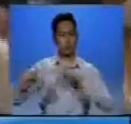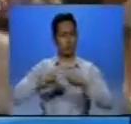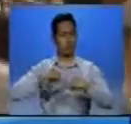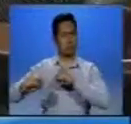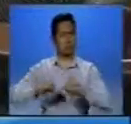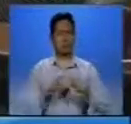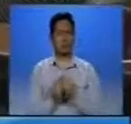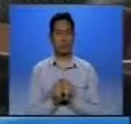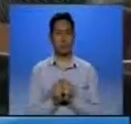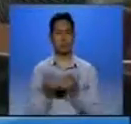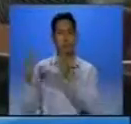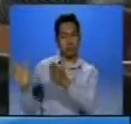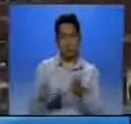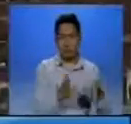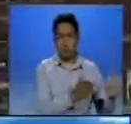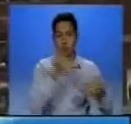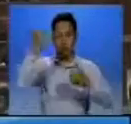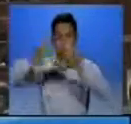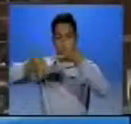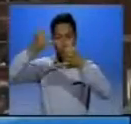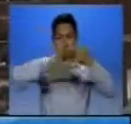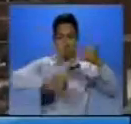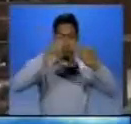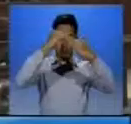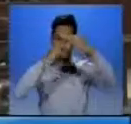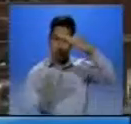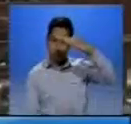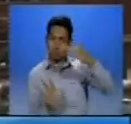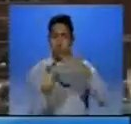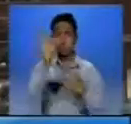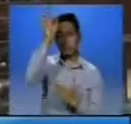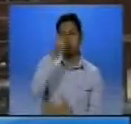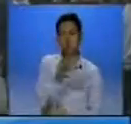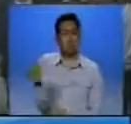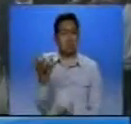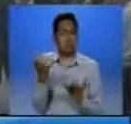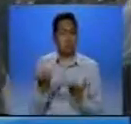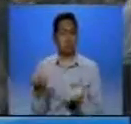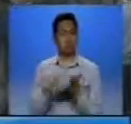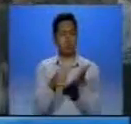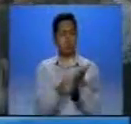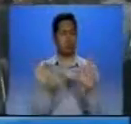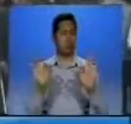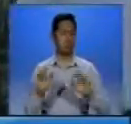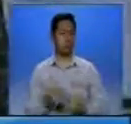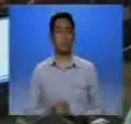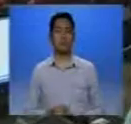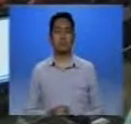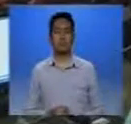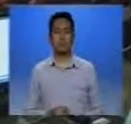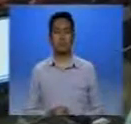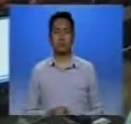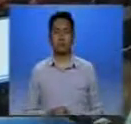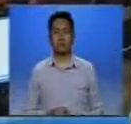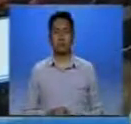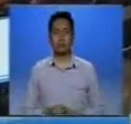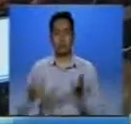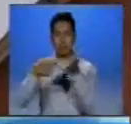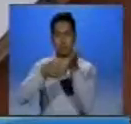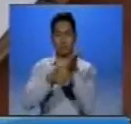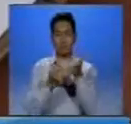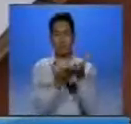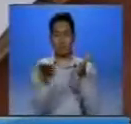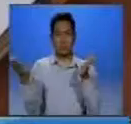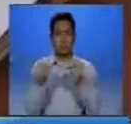el género y el orden de los apellidos podrá ser escogidos por los ciudadanos para su cédula de identidad. En el documento